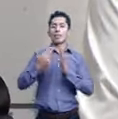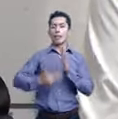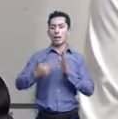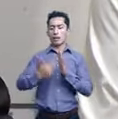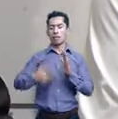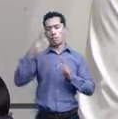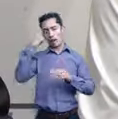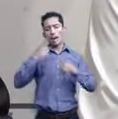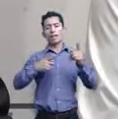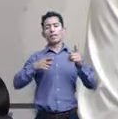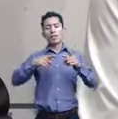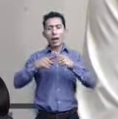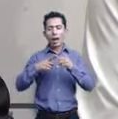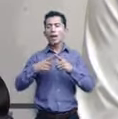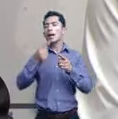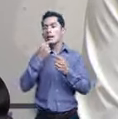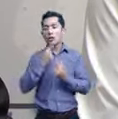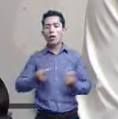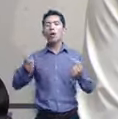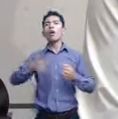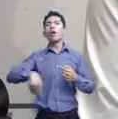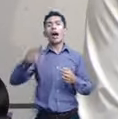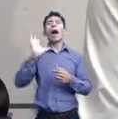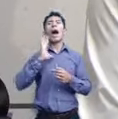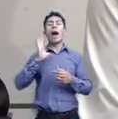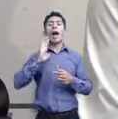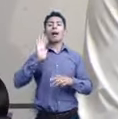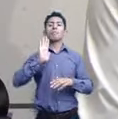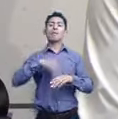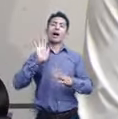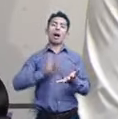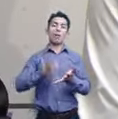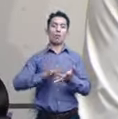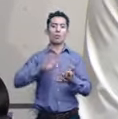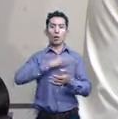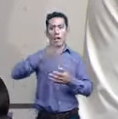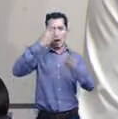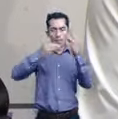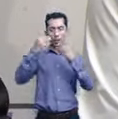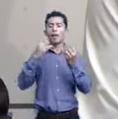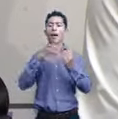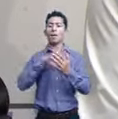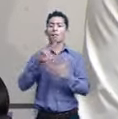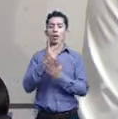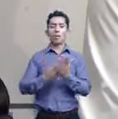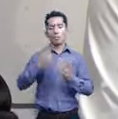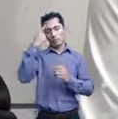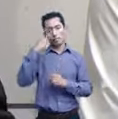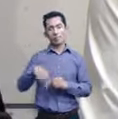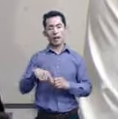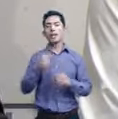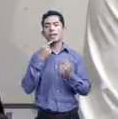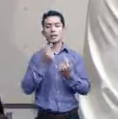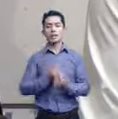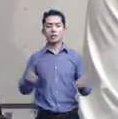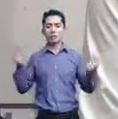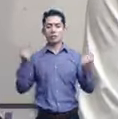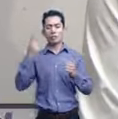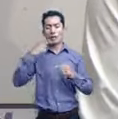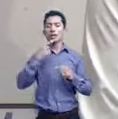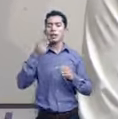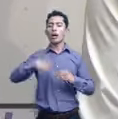de tareas para los niños, para que los niños tengan un mayor apoyo de aprendizaje, programas para la niñez, para